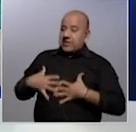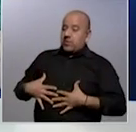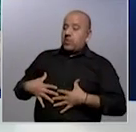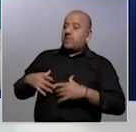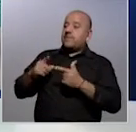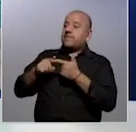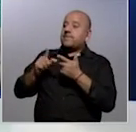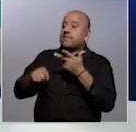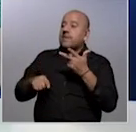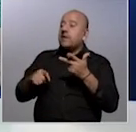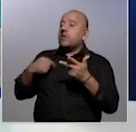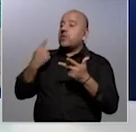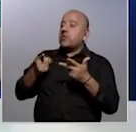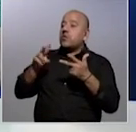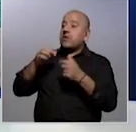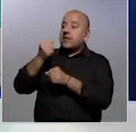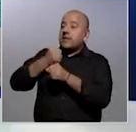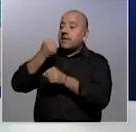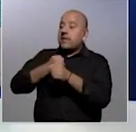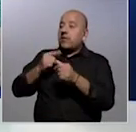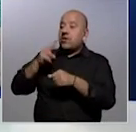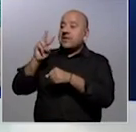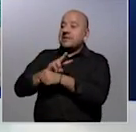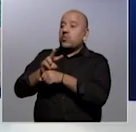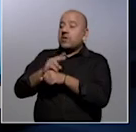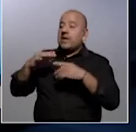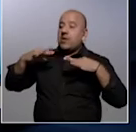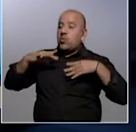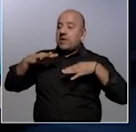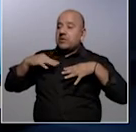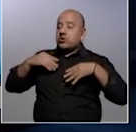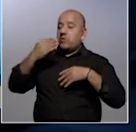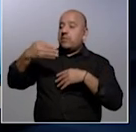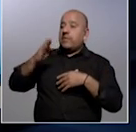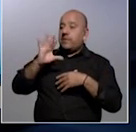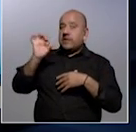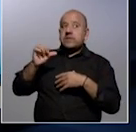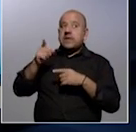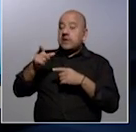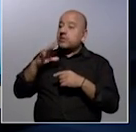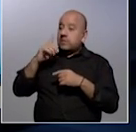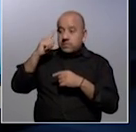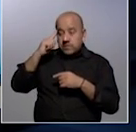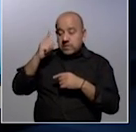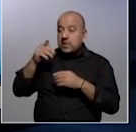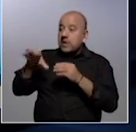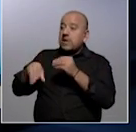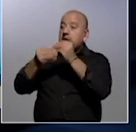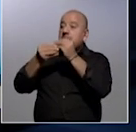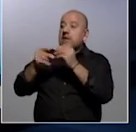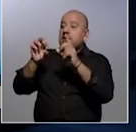y por el otro el trabajo la seguridad social y la salud a eso me gustaría agregar también los temas ambientales